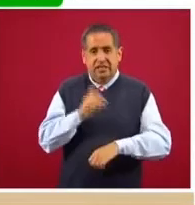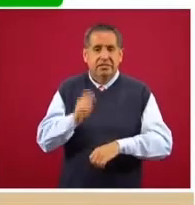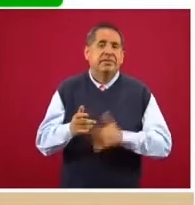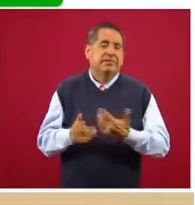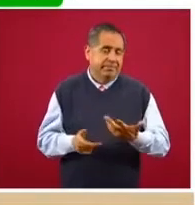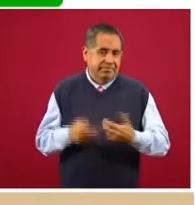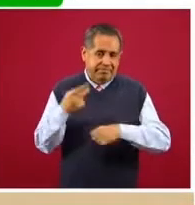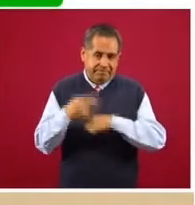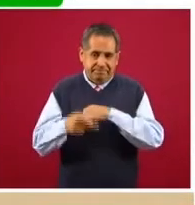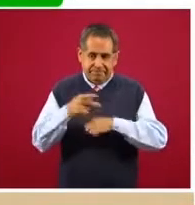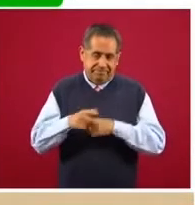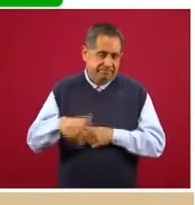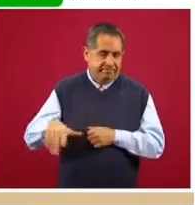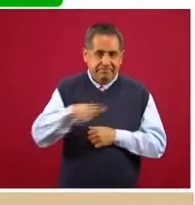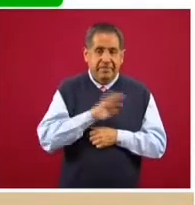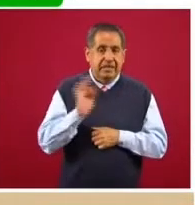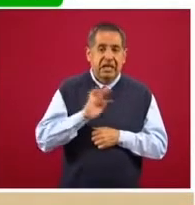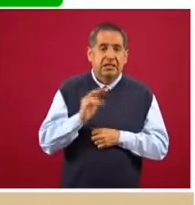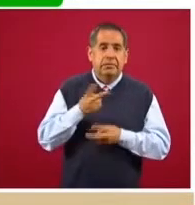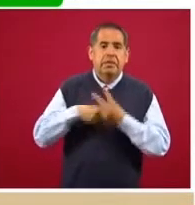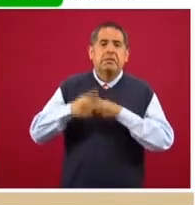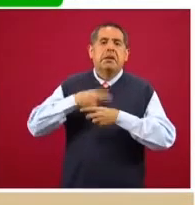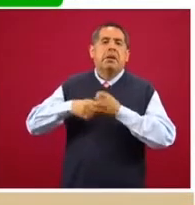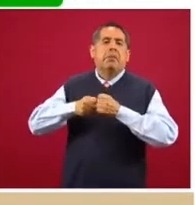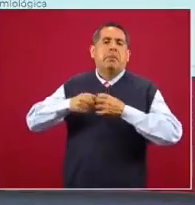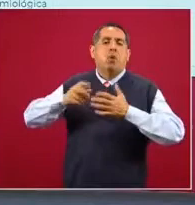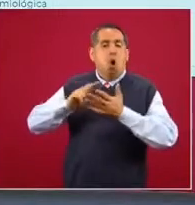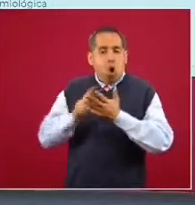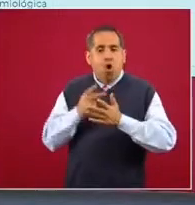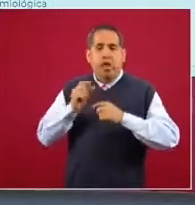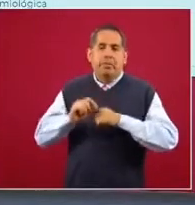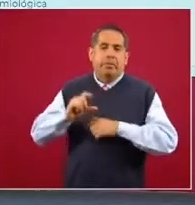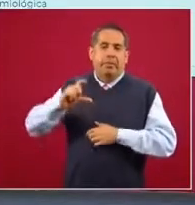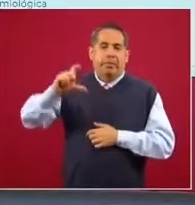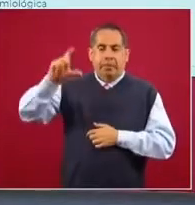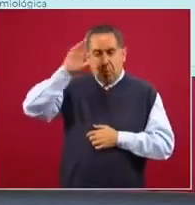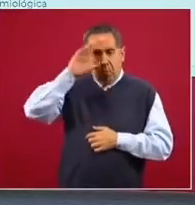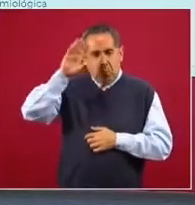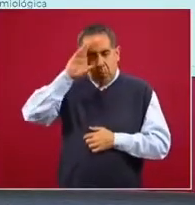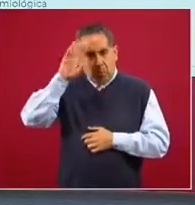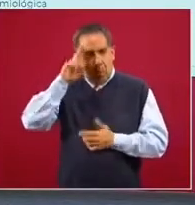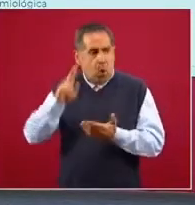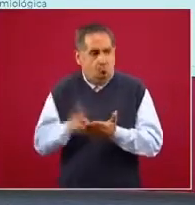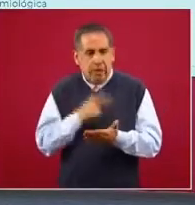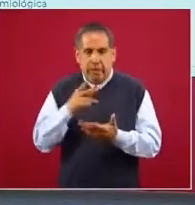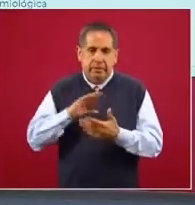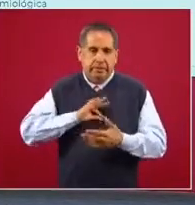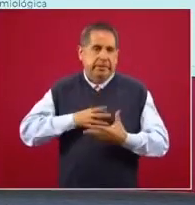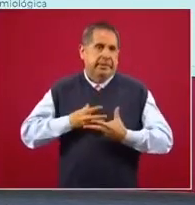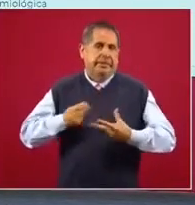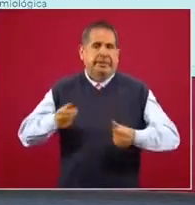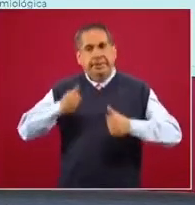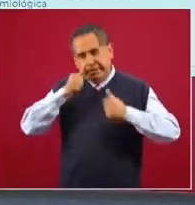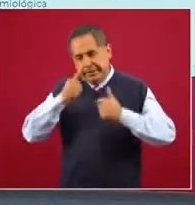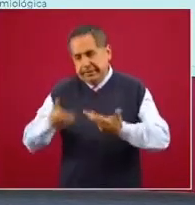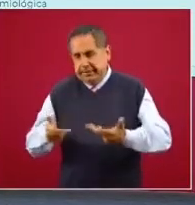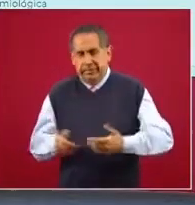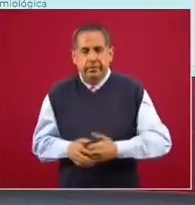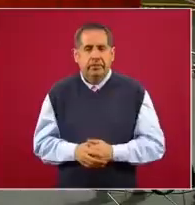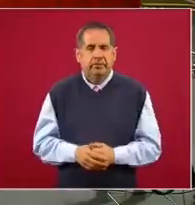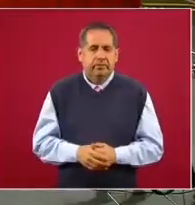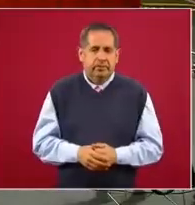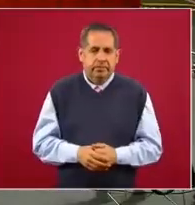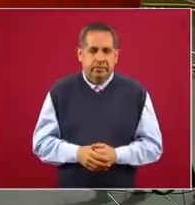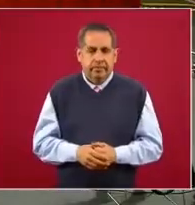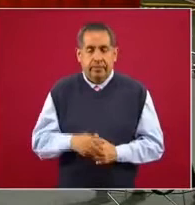es un riesgo que en un momento esta tendencia pueda seguir incrementándose y tengamos muchos casos en su momento que atender en Jalisco.